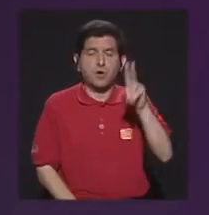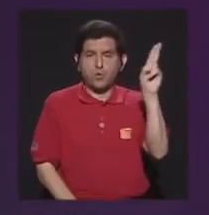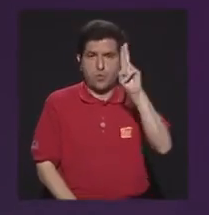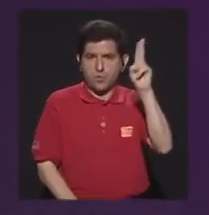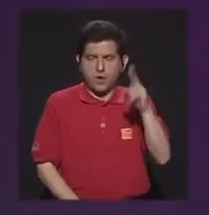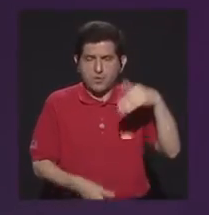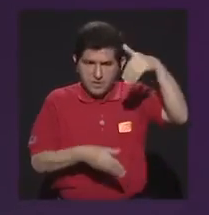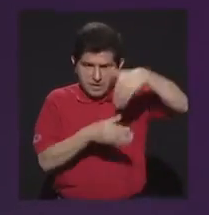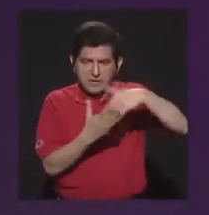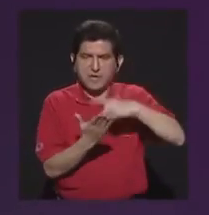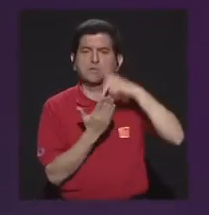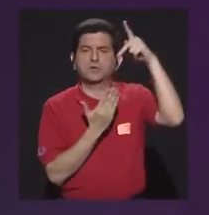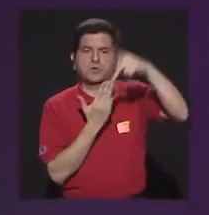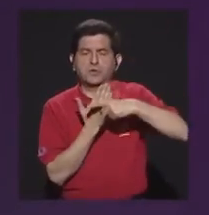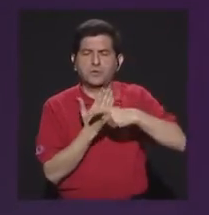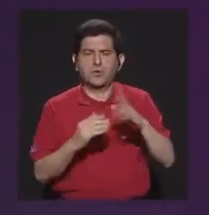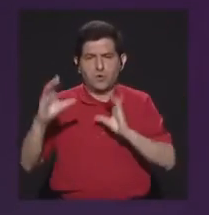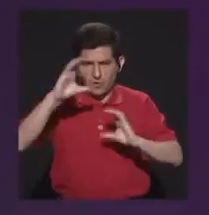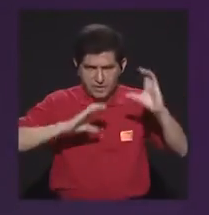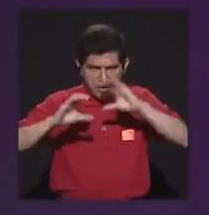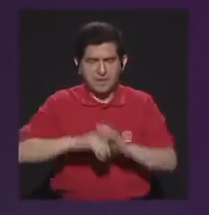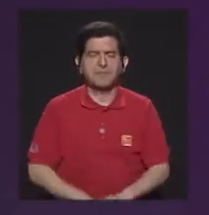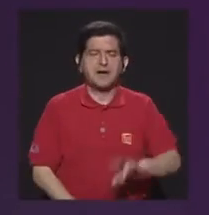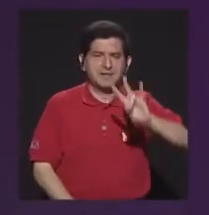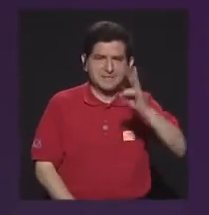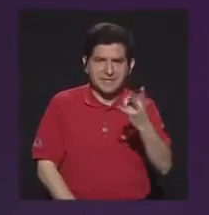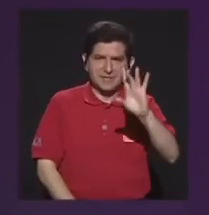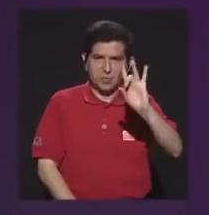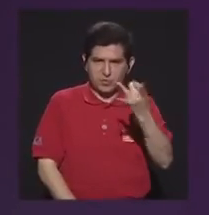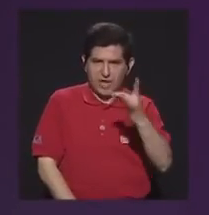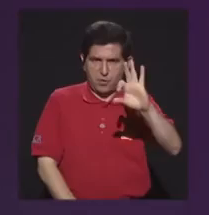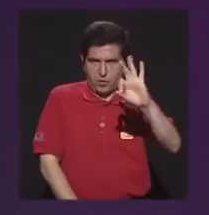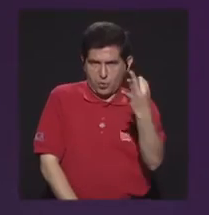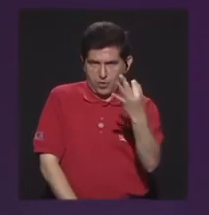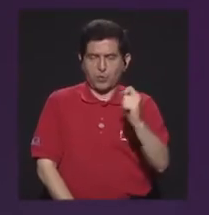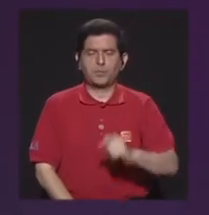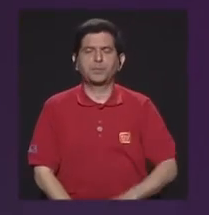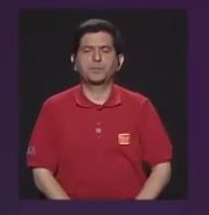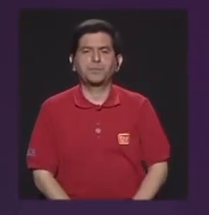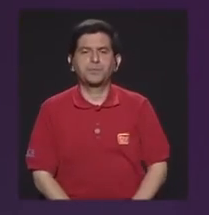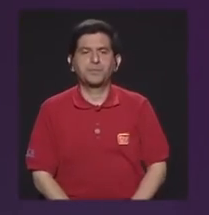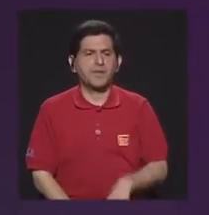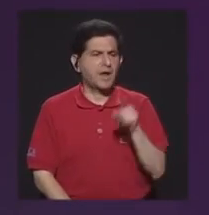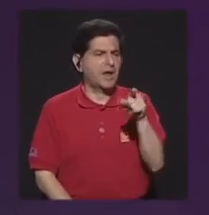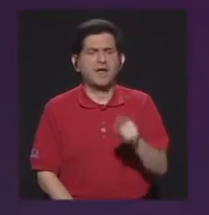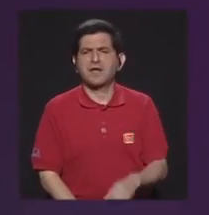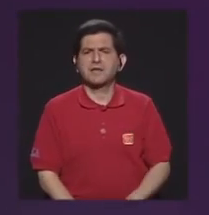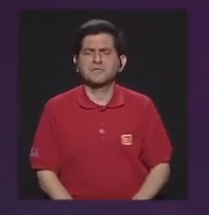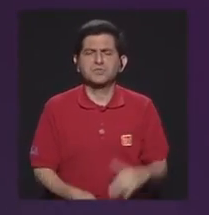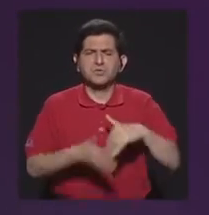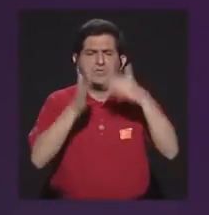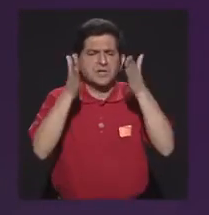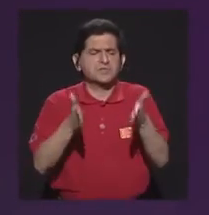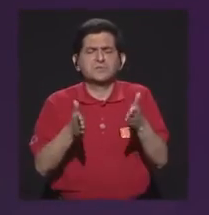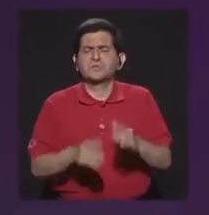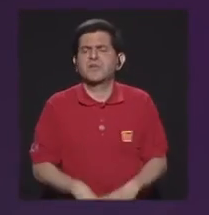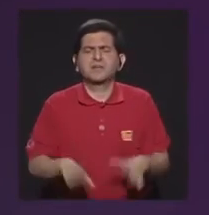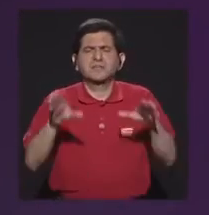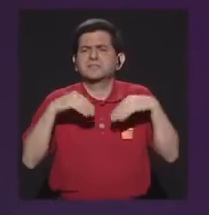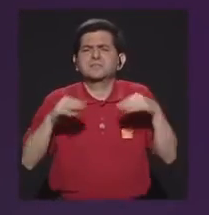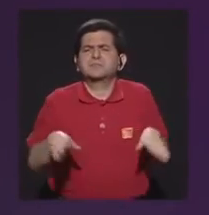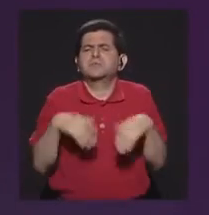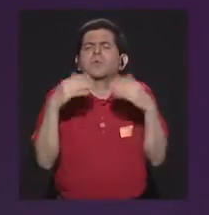de programa de ciencias en 7º, 8º y 9º. ¿Cómo lo habían recibido los estudiantes,